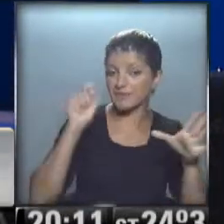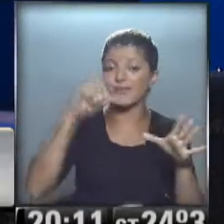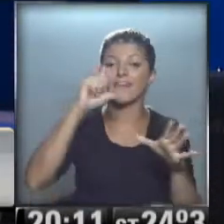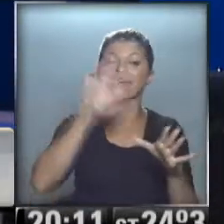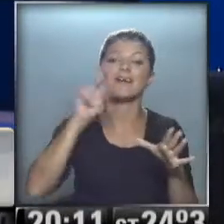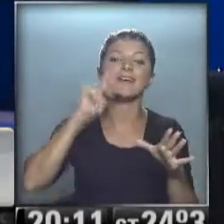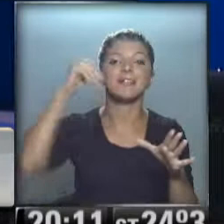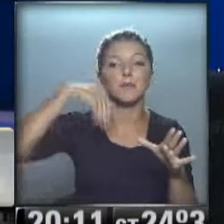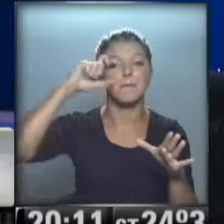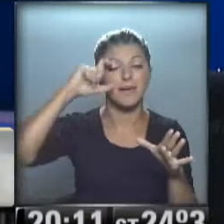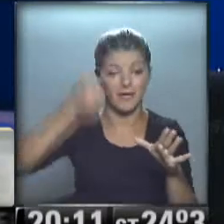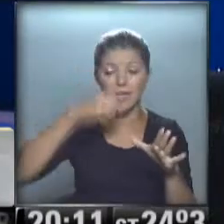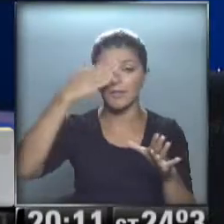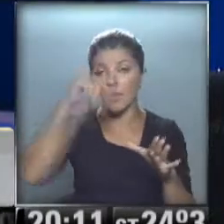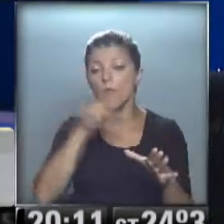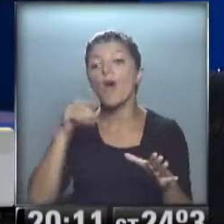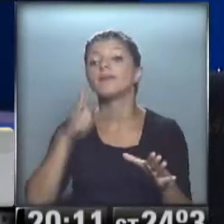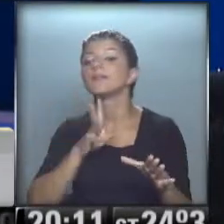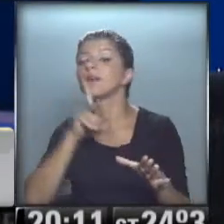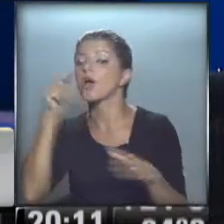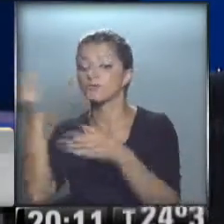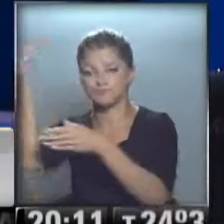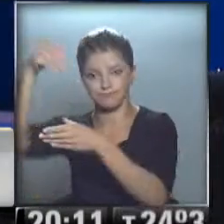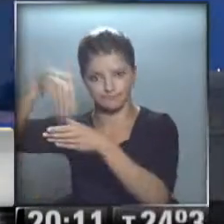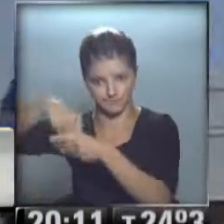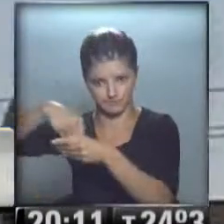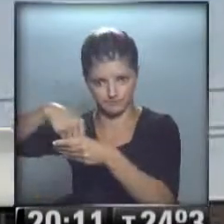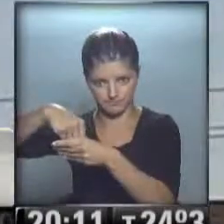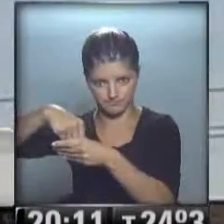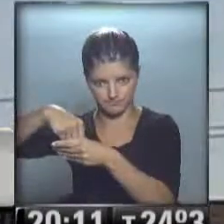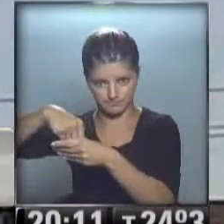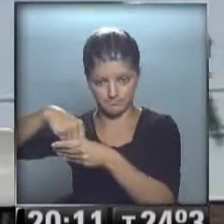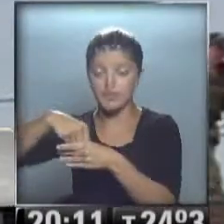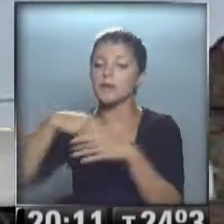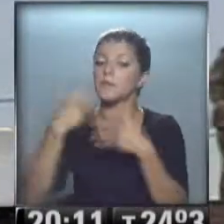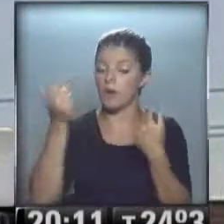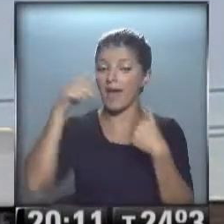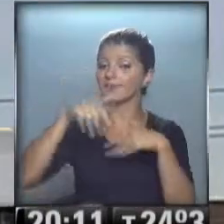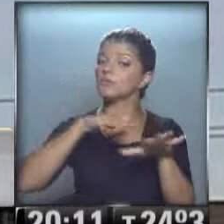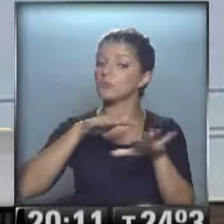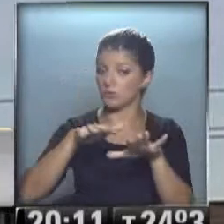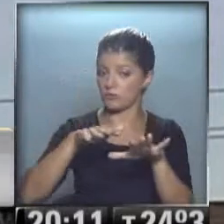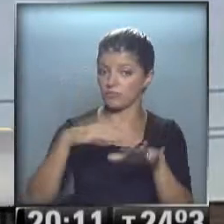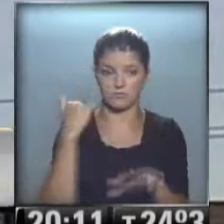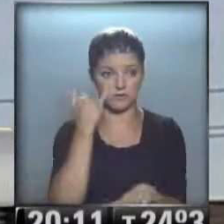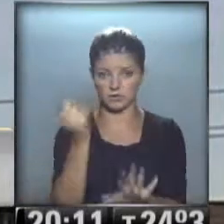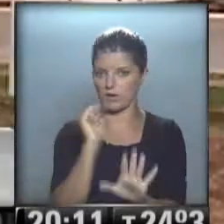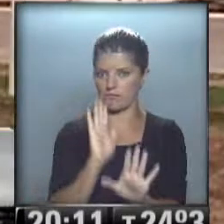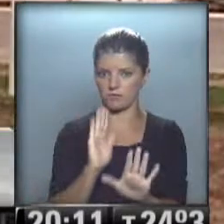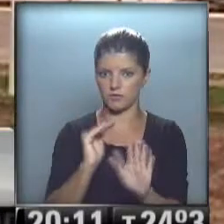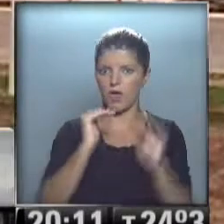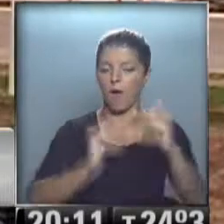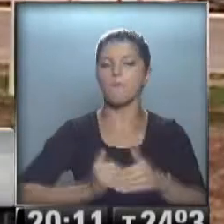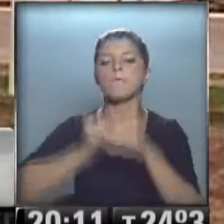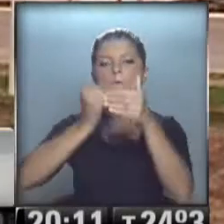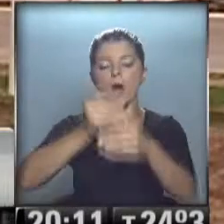Crimea y después adopten la resolución de unirse a Rusia. La medida ya fue avanzada por el Parlamento